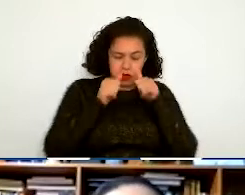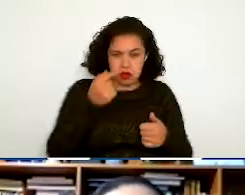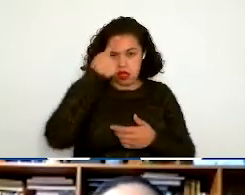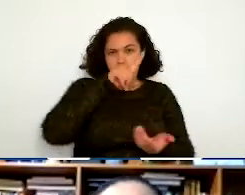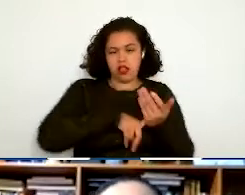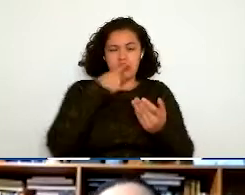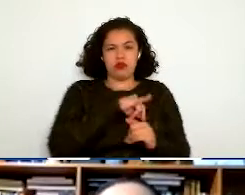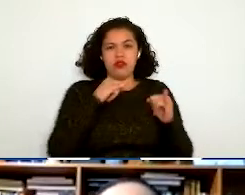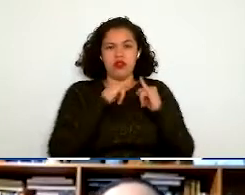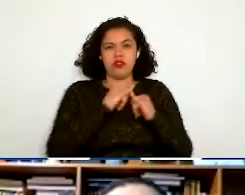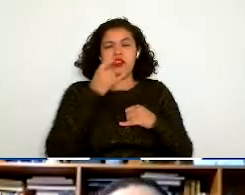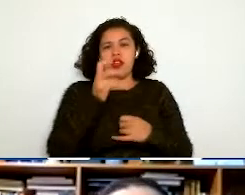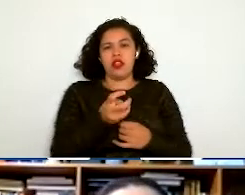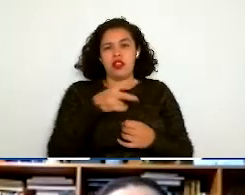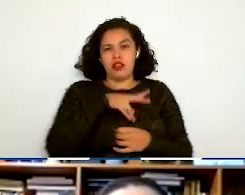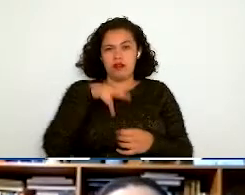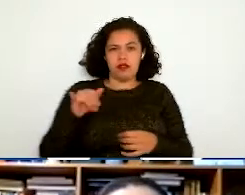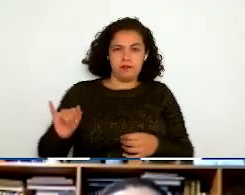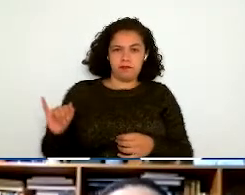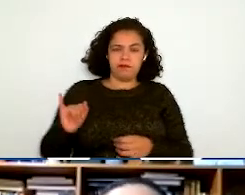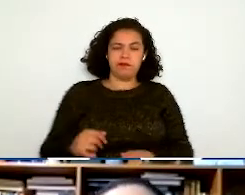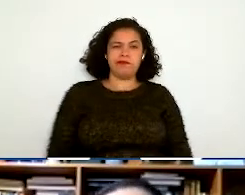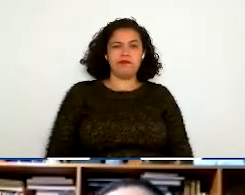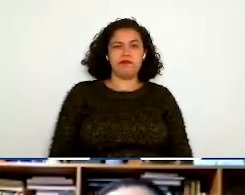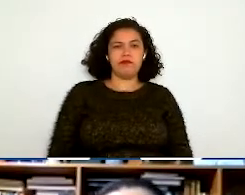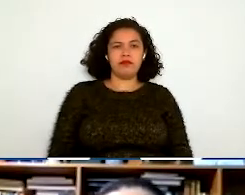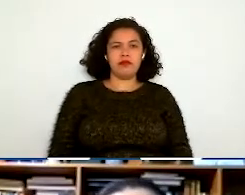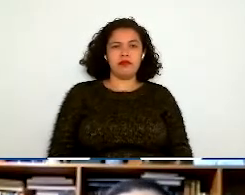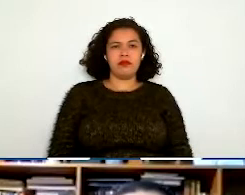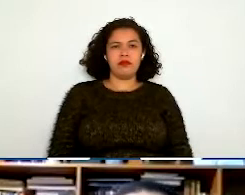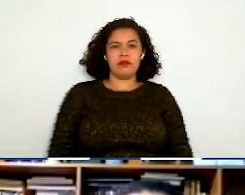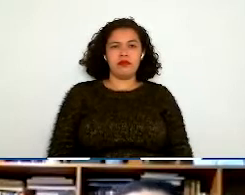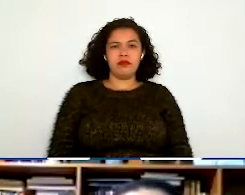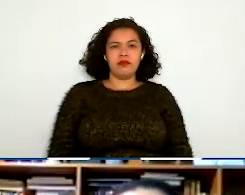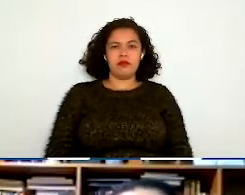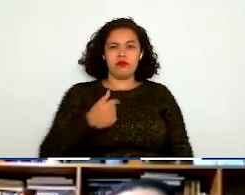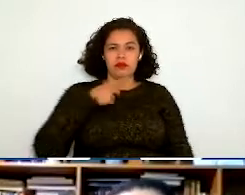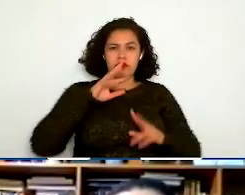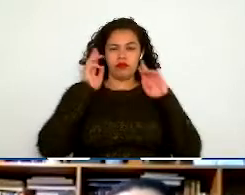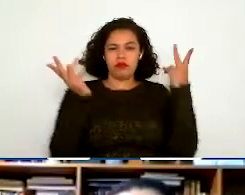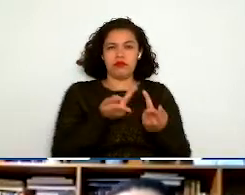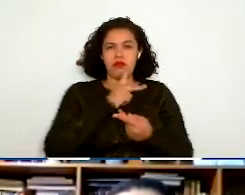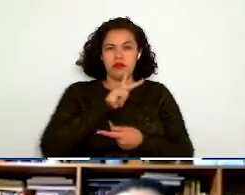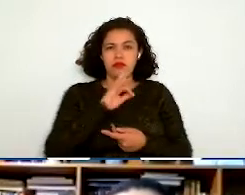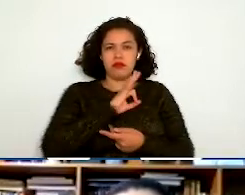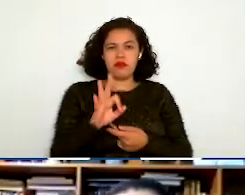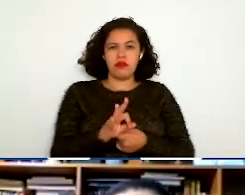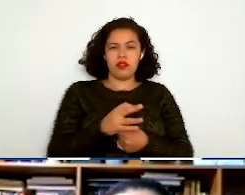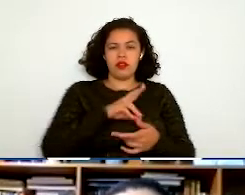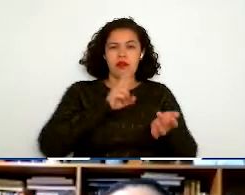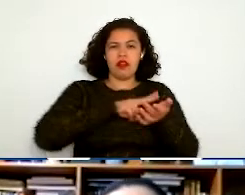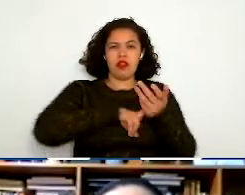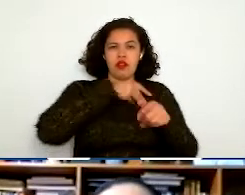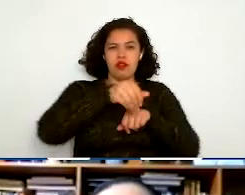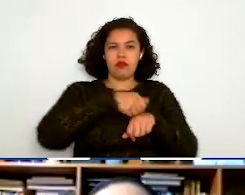mi institución va a ser integral. Voy a poder reunir no solamente este valor numérico,